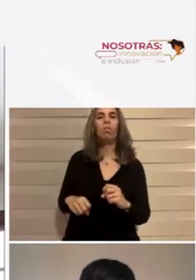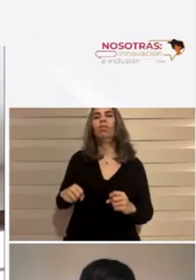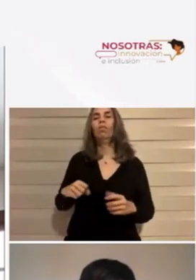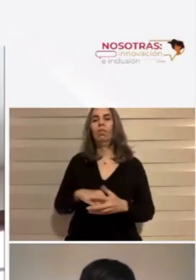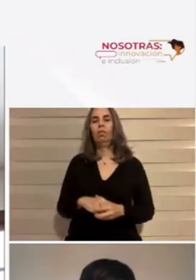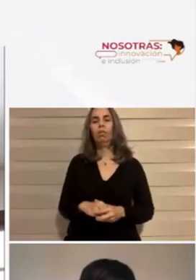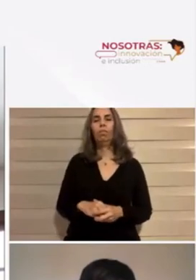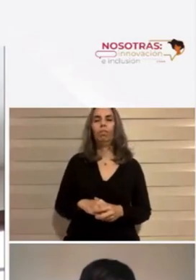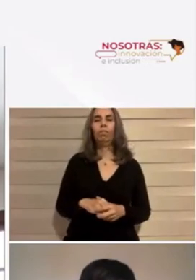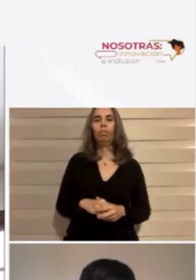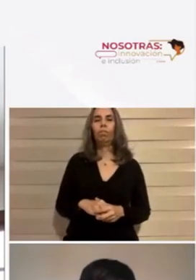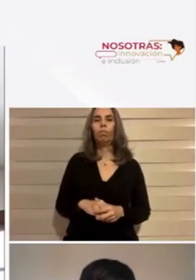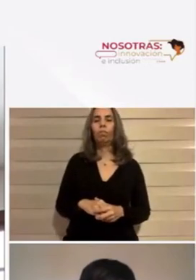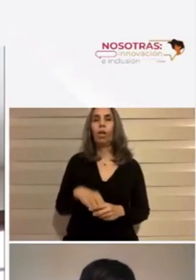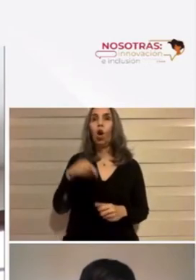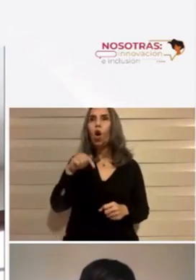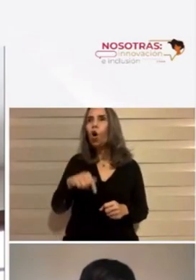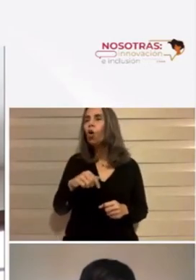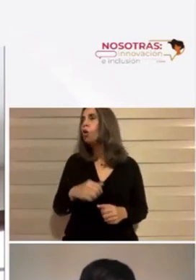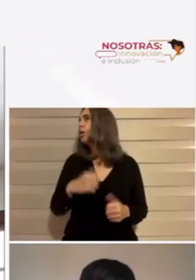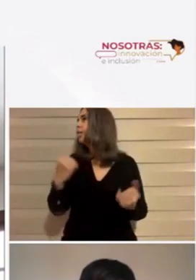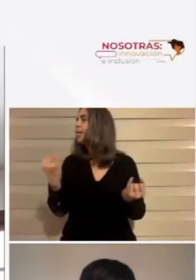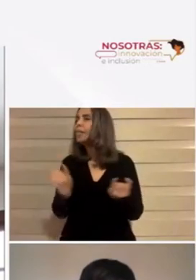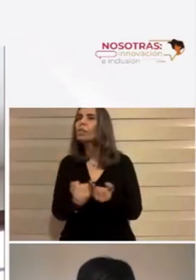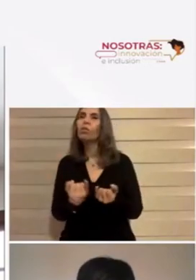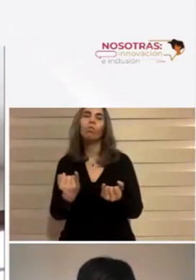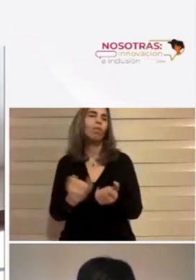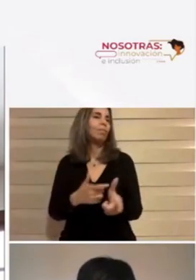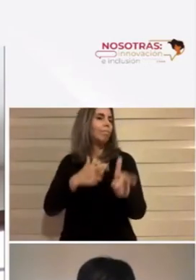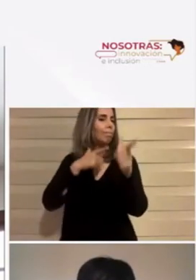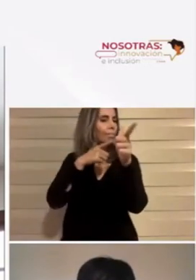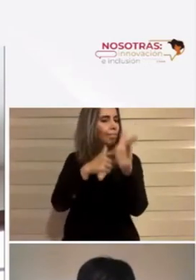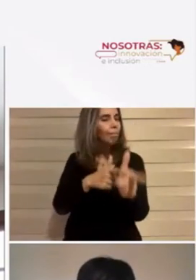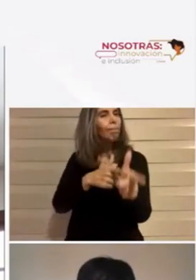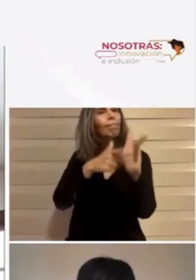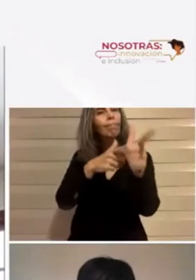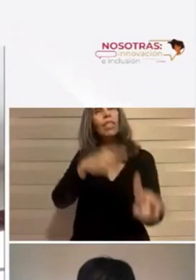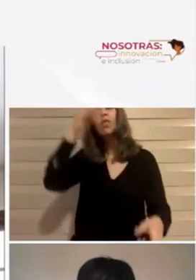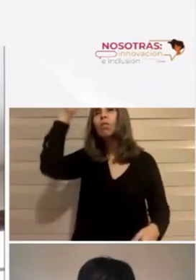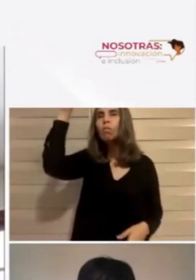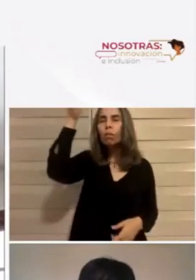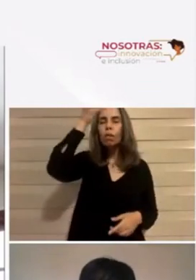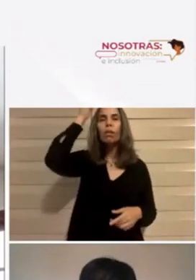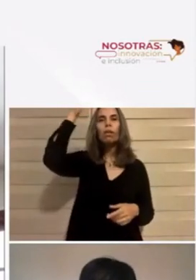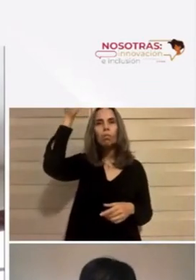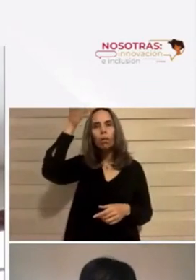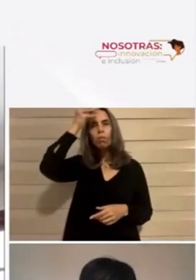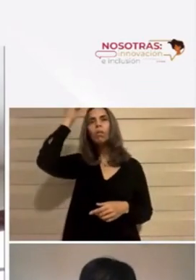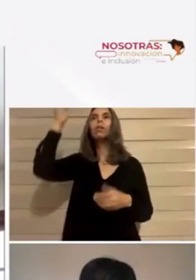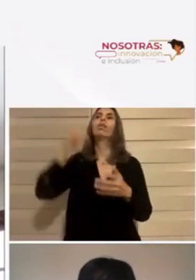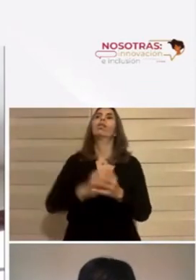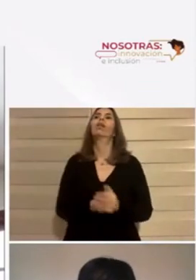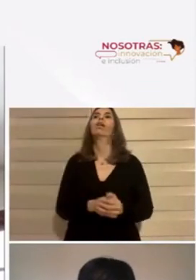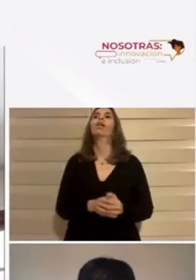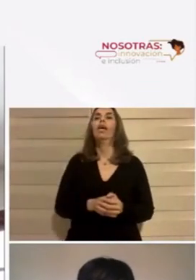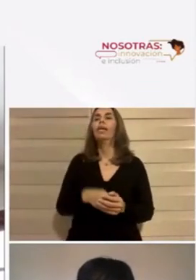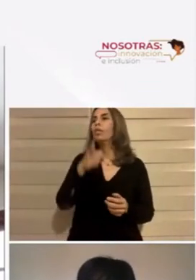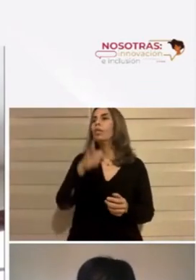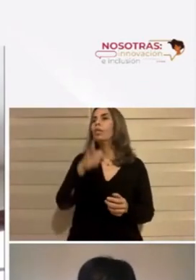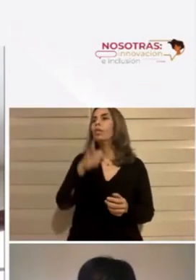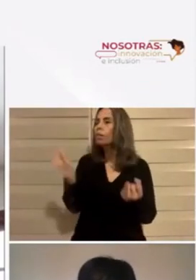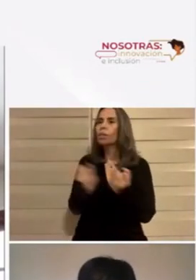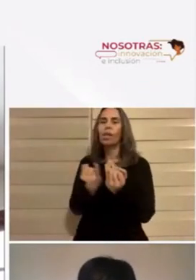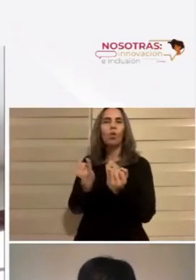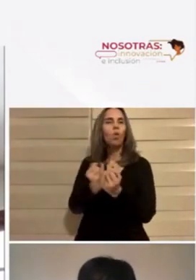edad, sigo aprendiendo todos los días. Enfréntense a sus retos, aprendan cosas, no dejen de